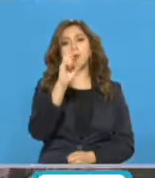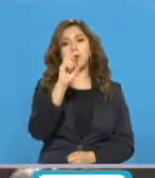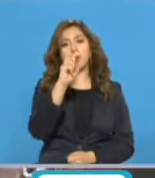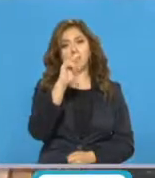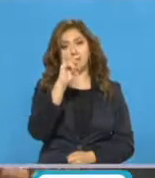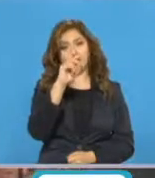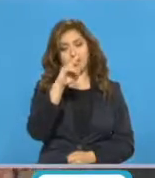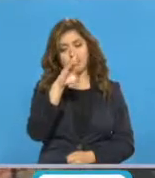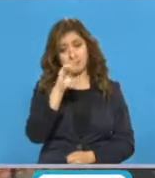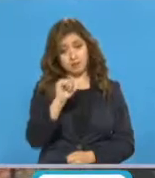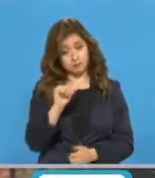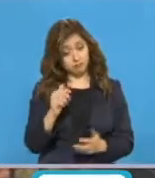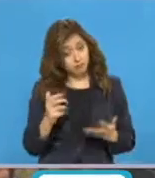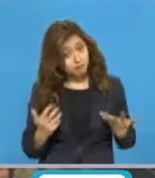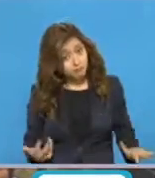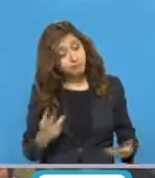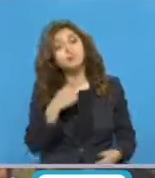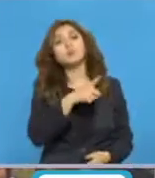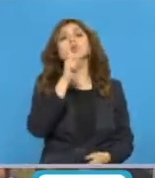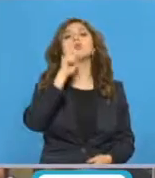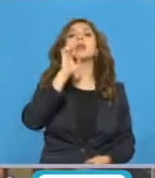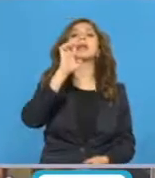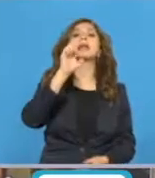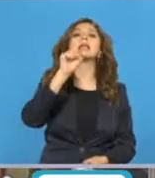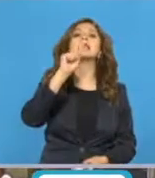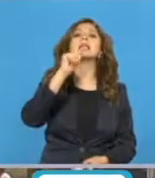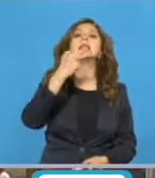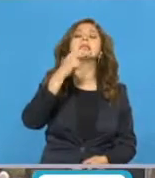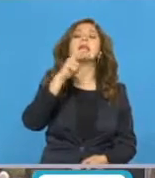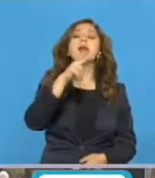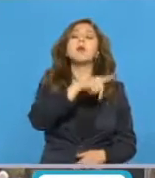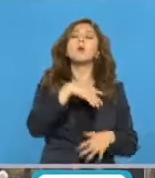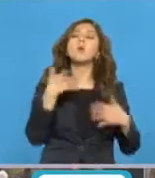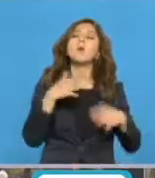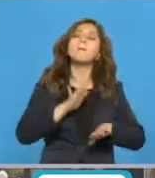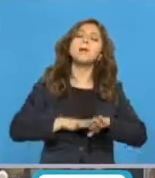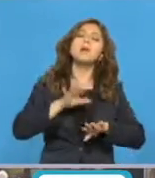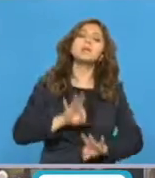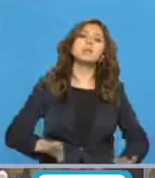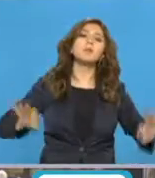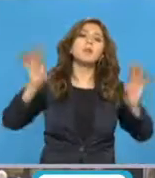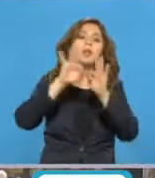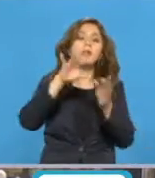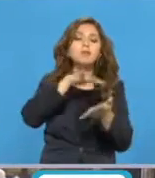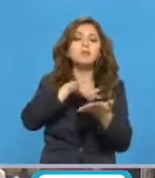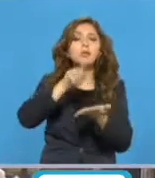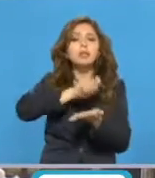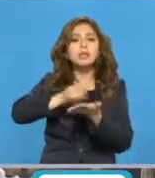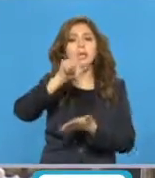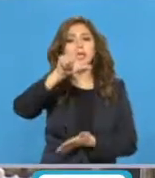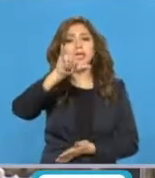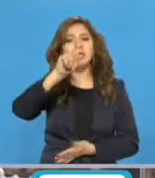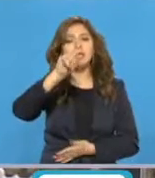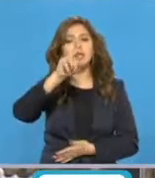escritoras más fascinantes de la literatura mexicana. Ojalá la disfruten